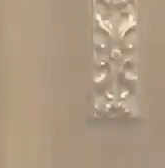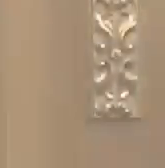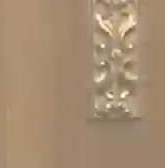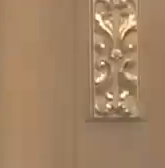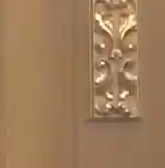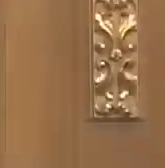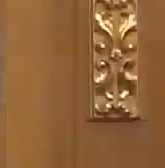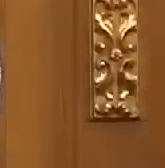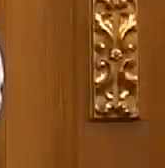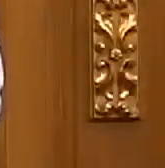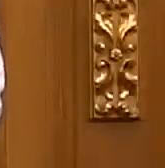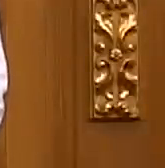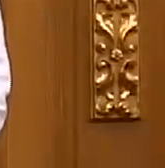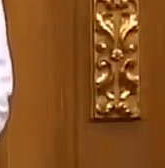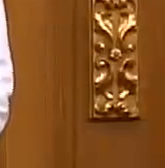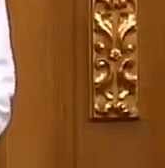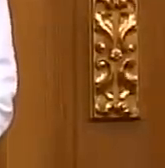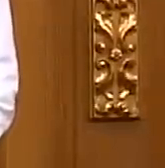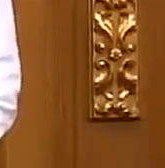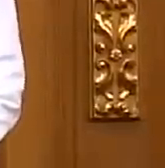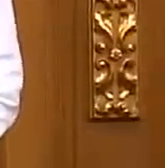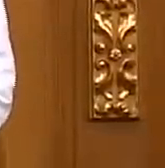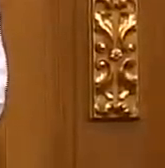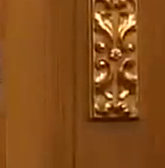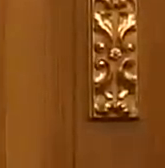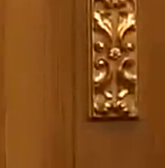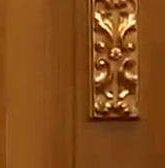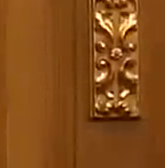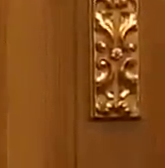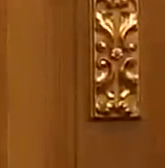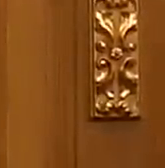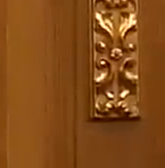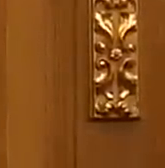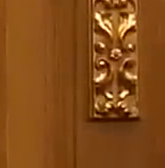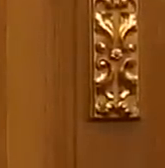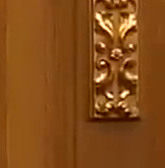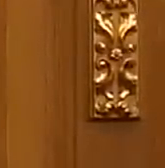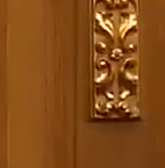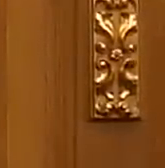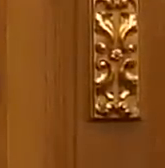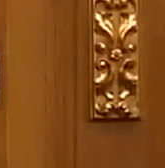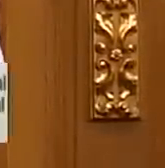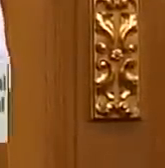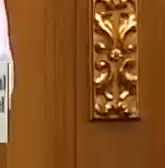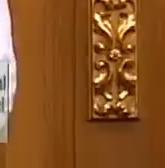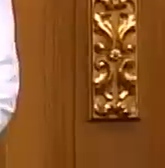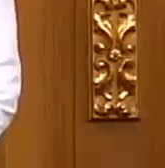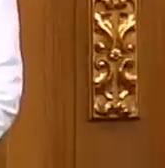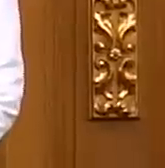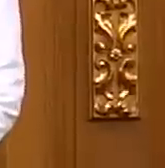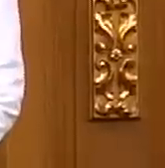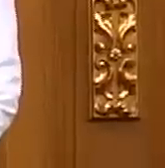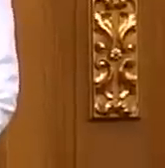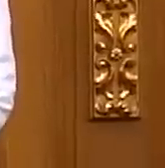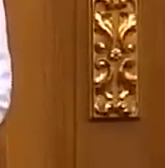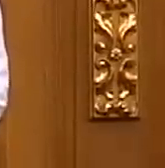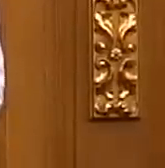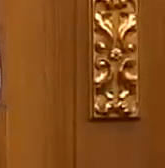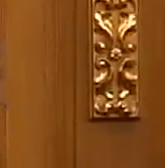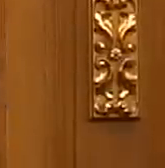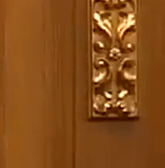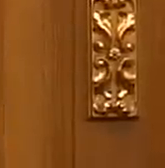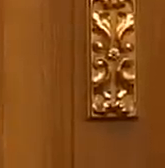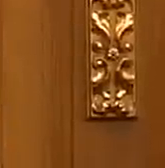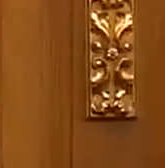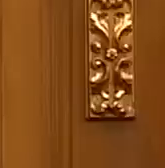plenaria, para aprobación de todos los diputados y diputadas, una propuesta surgida de la base de los trabajadores y